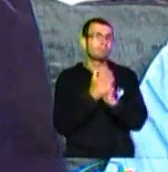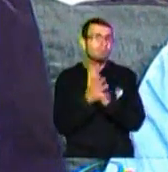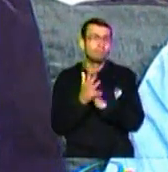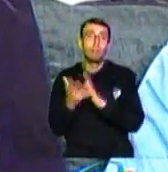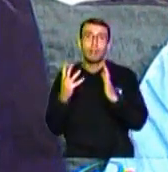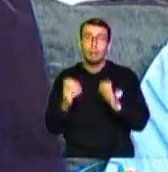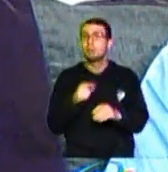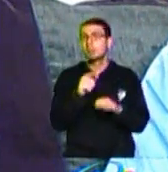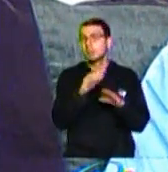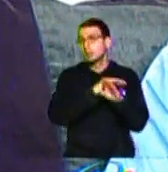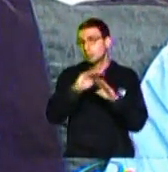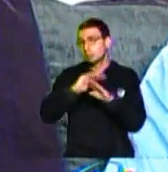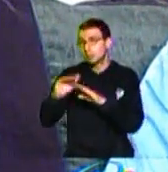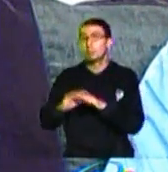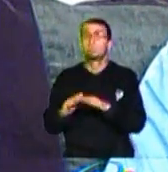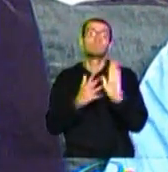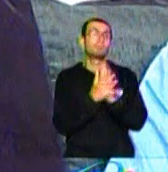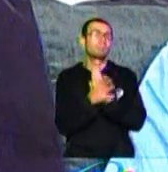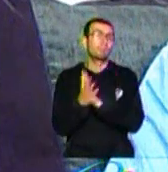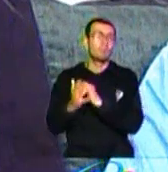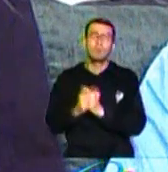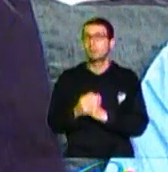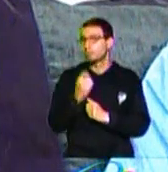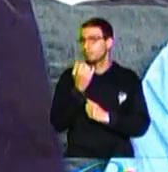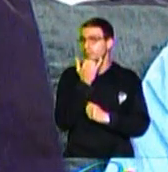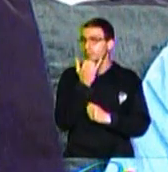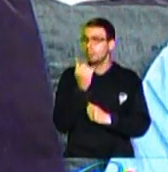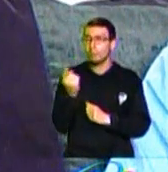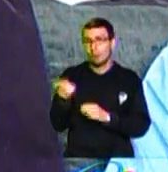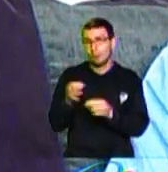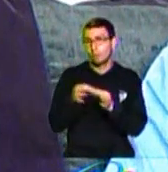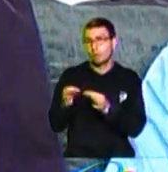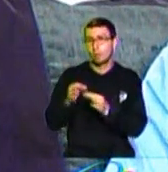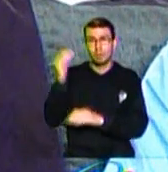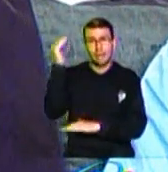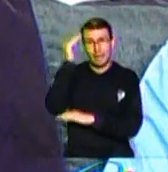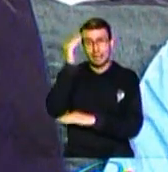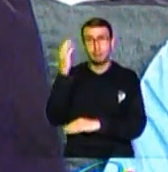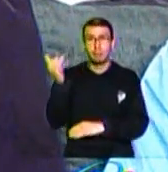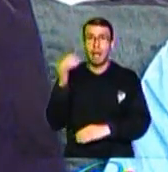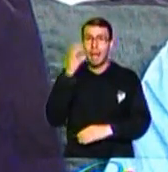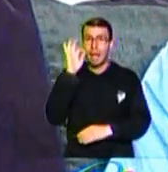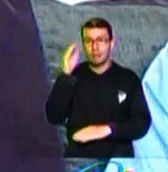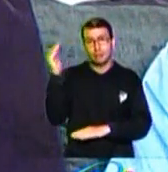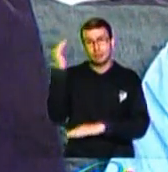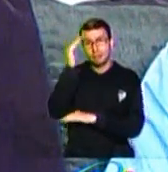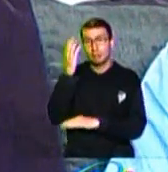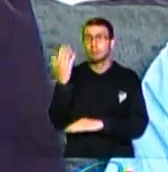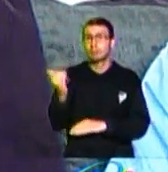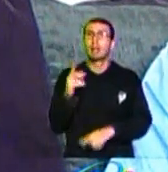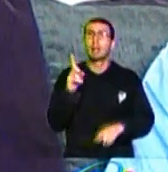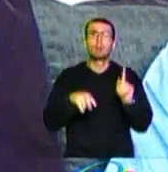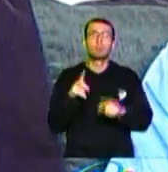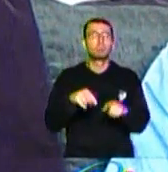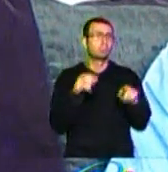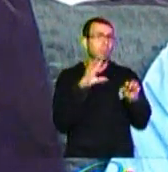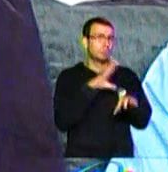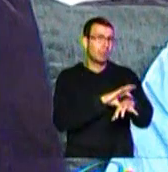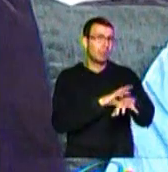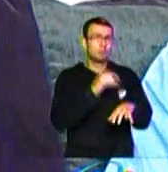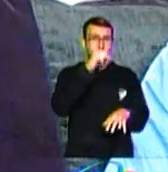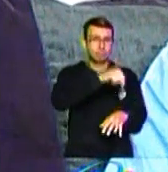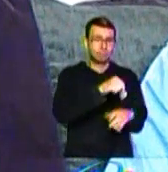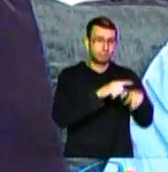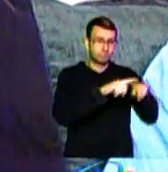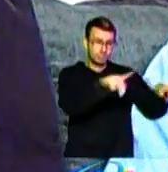nuestros invitados. Se va a llevar a cabo en Anserma Caldas una actividad con varios de los médicos del Parque Médico de Dos Quebradas, y